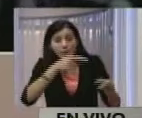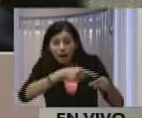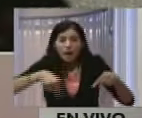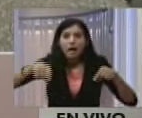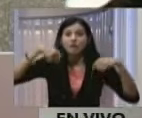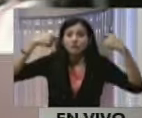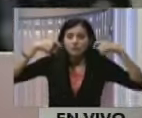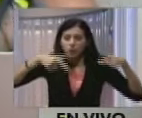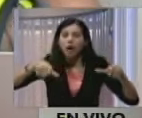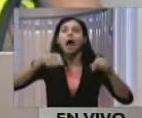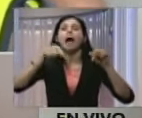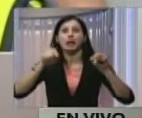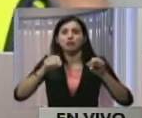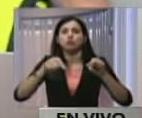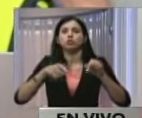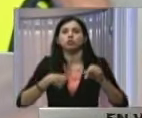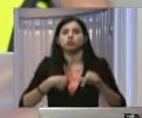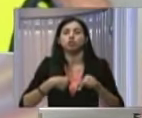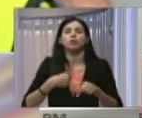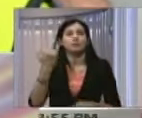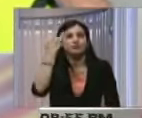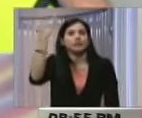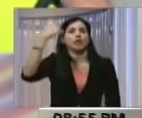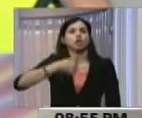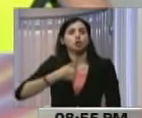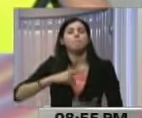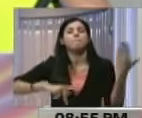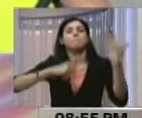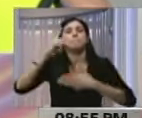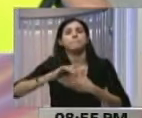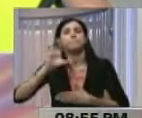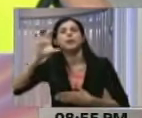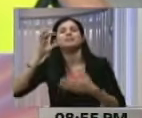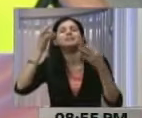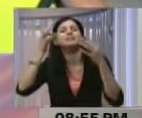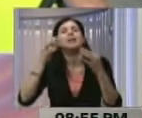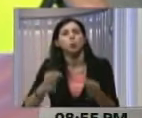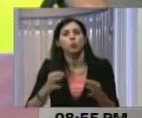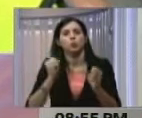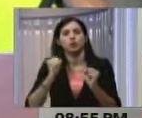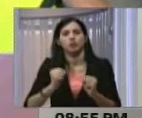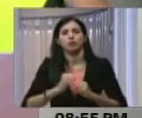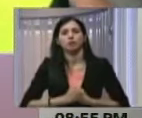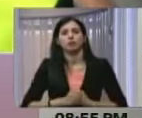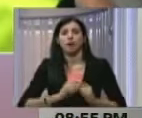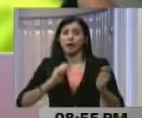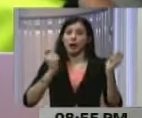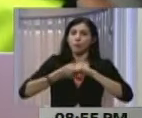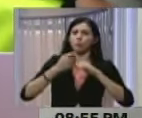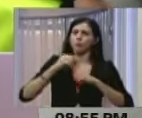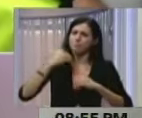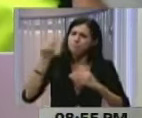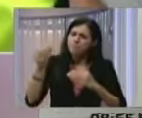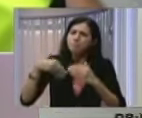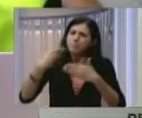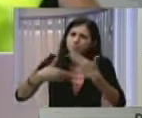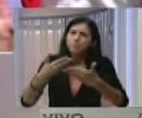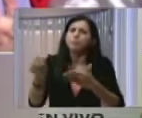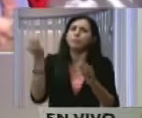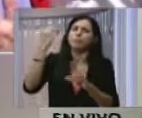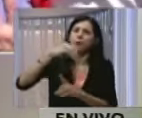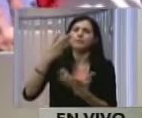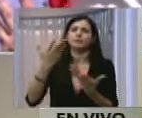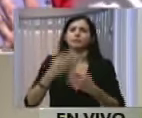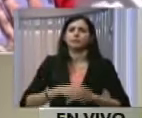eso es que yo creé Patria Seguro, que ha estado en diversas etapas. Tenemos que dar un salto en Patria Seguro y llevarlo a una